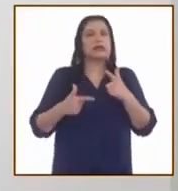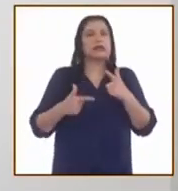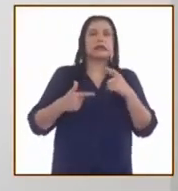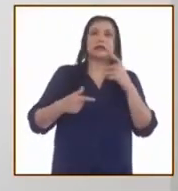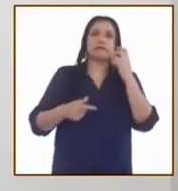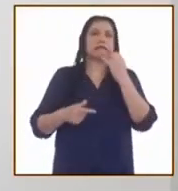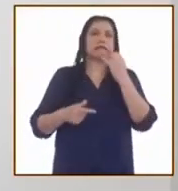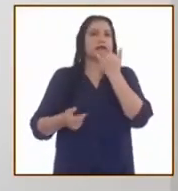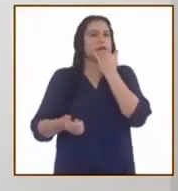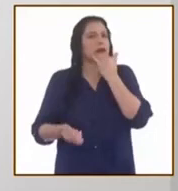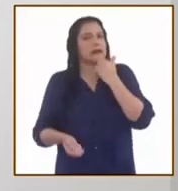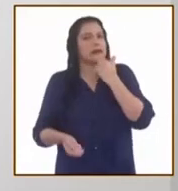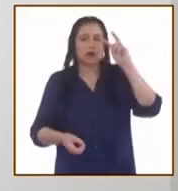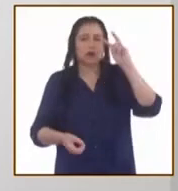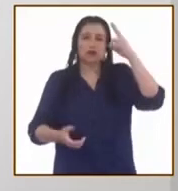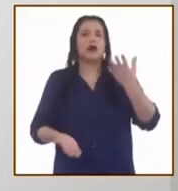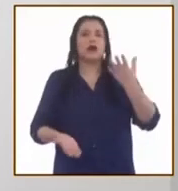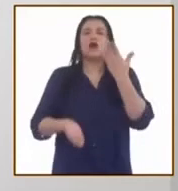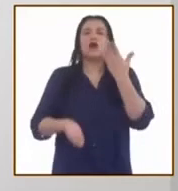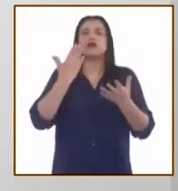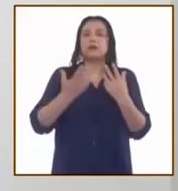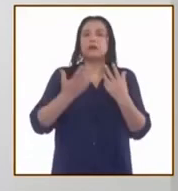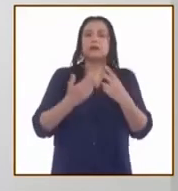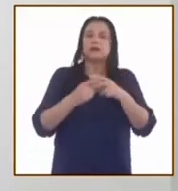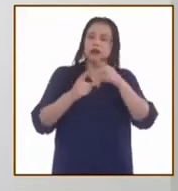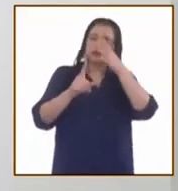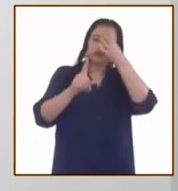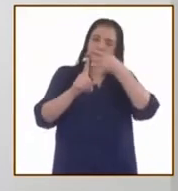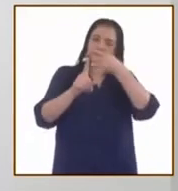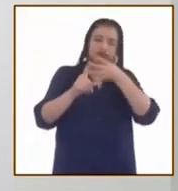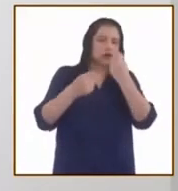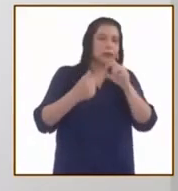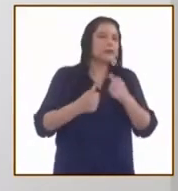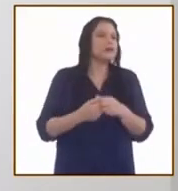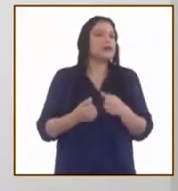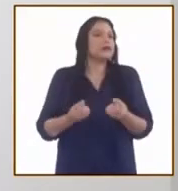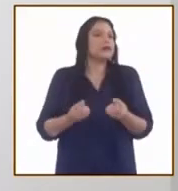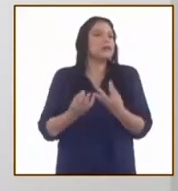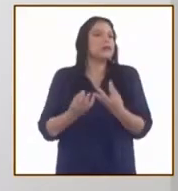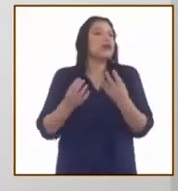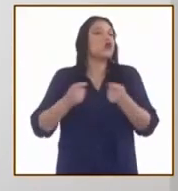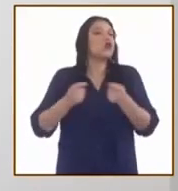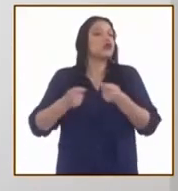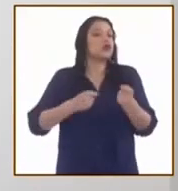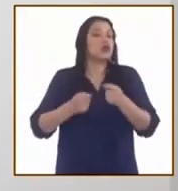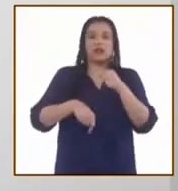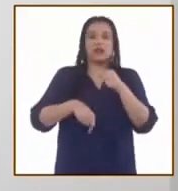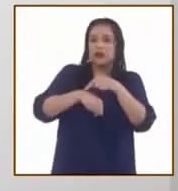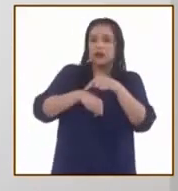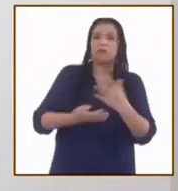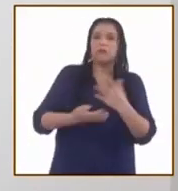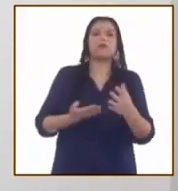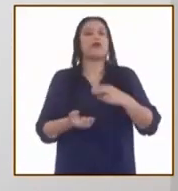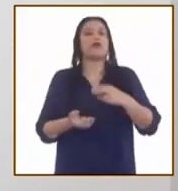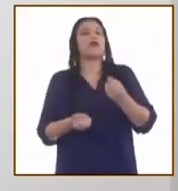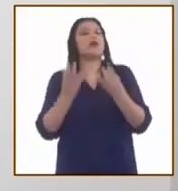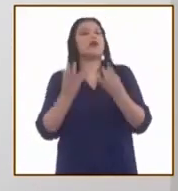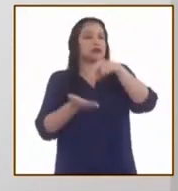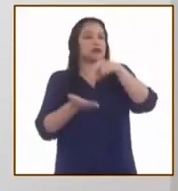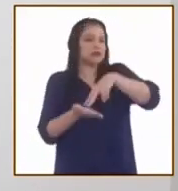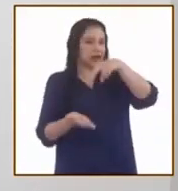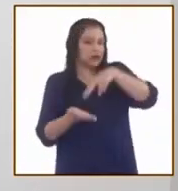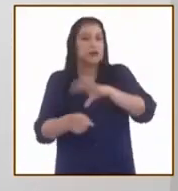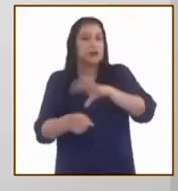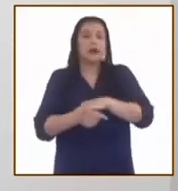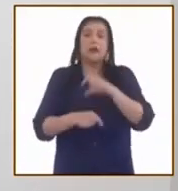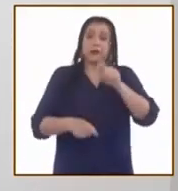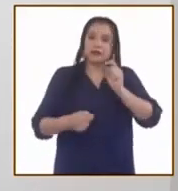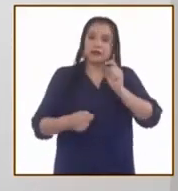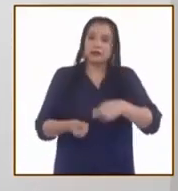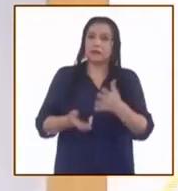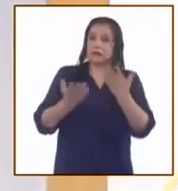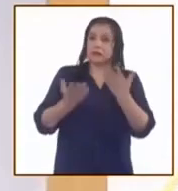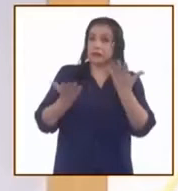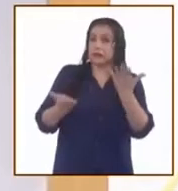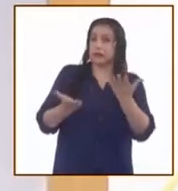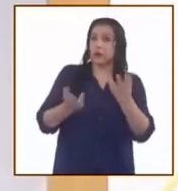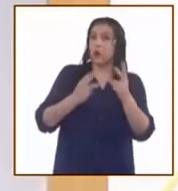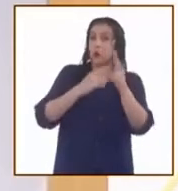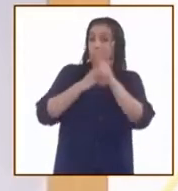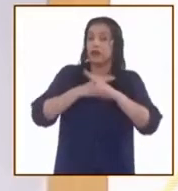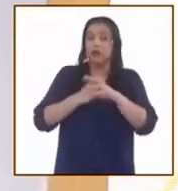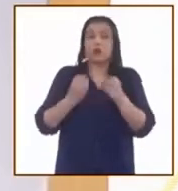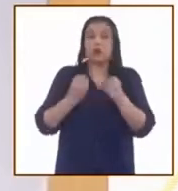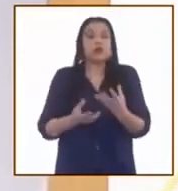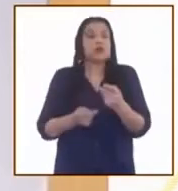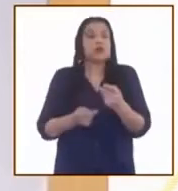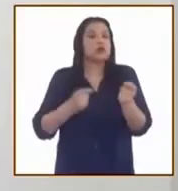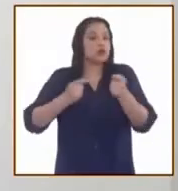resultados, datos donde no se observa un patrón. Por eso es importante seguir las condiciones dadas para medir las variables. En este